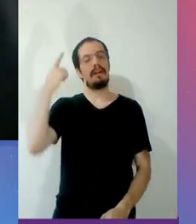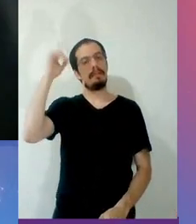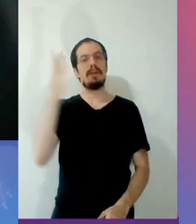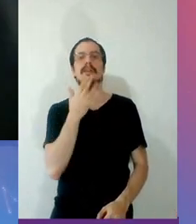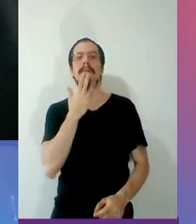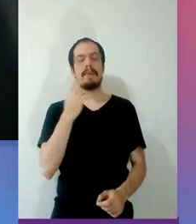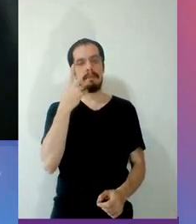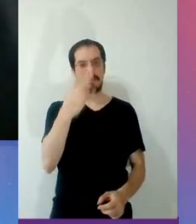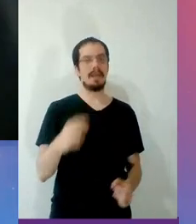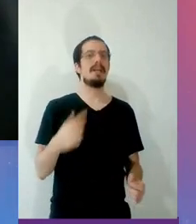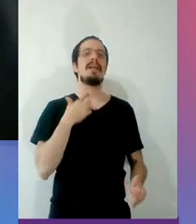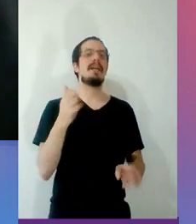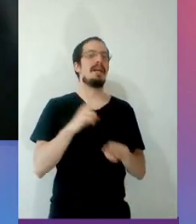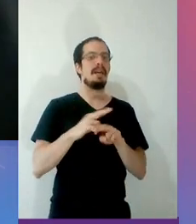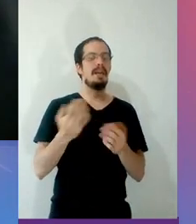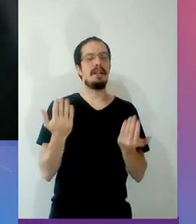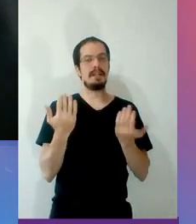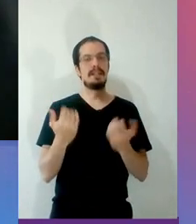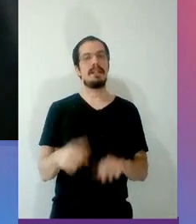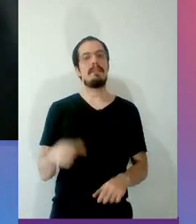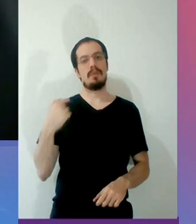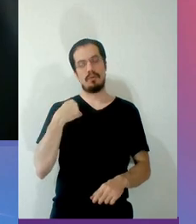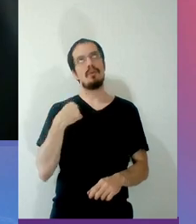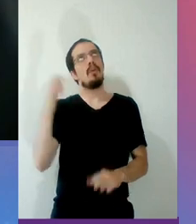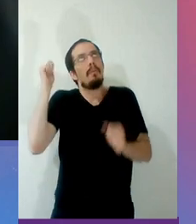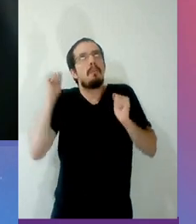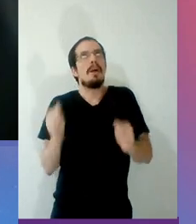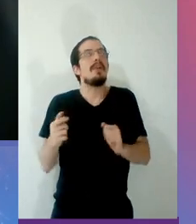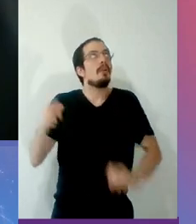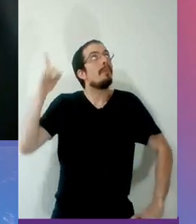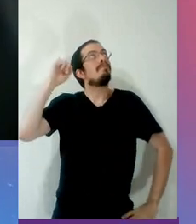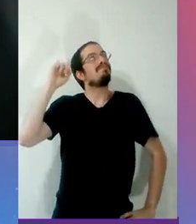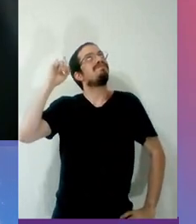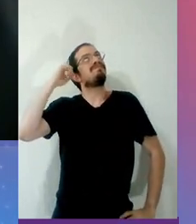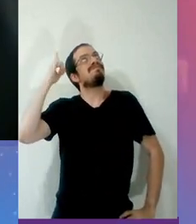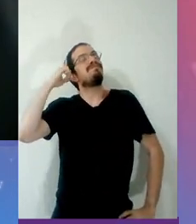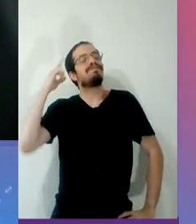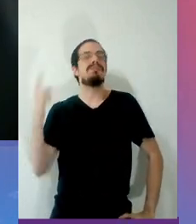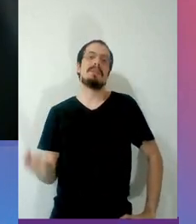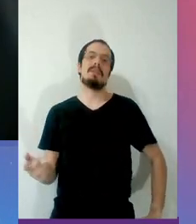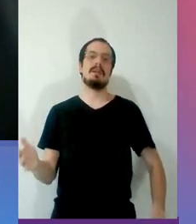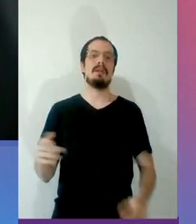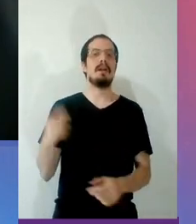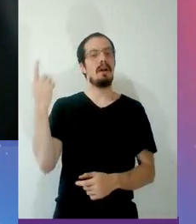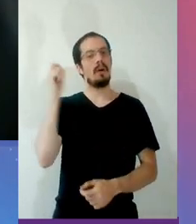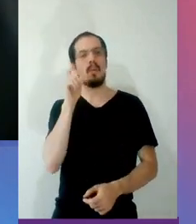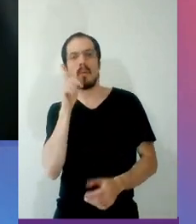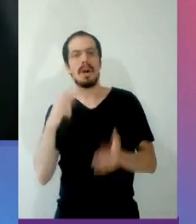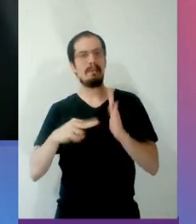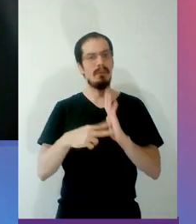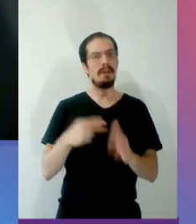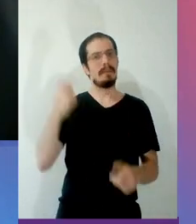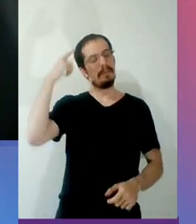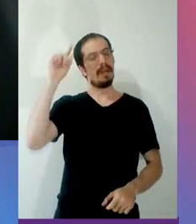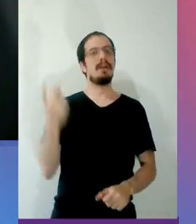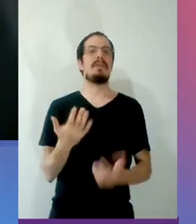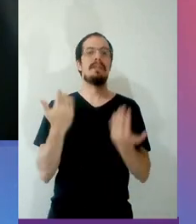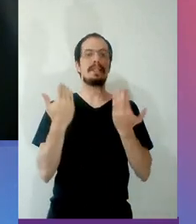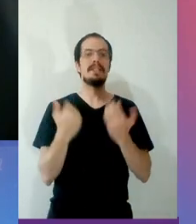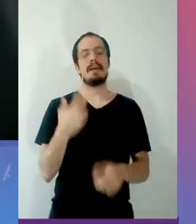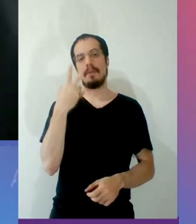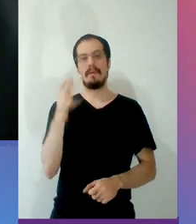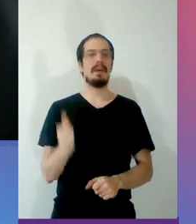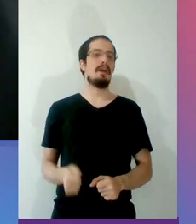hacernos cargo. Uno puede presumir cuál es la problemática, pero yo creo que también eso es una labor de los distintos